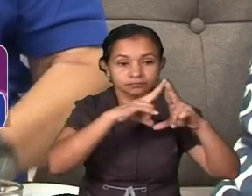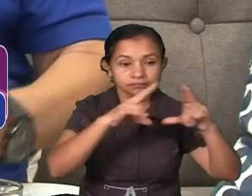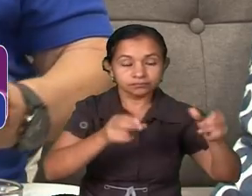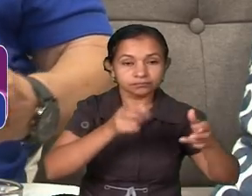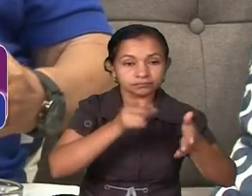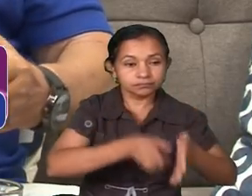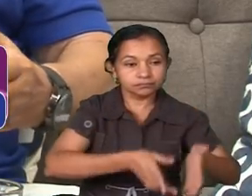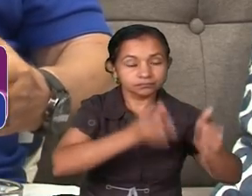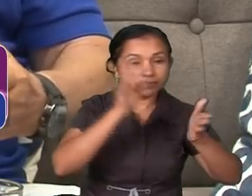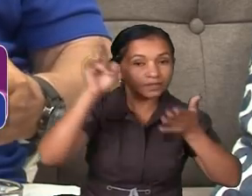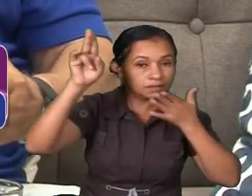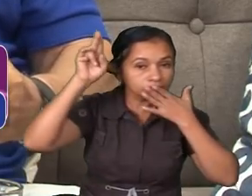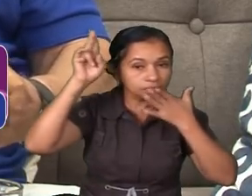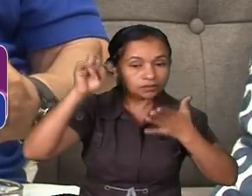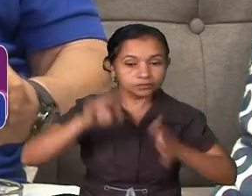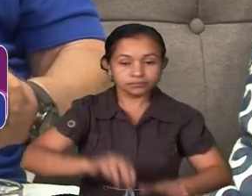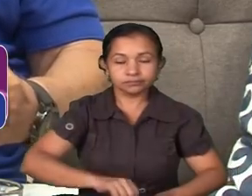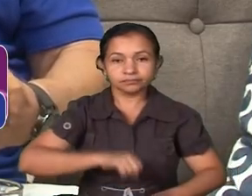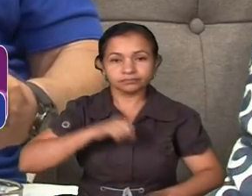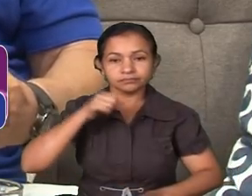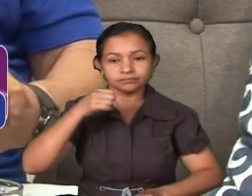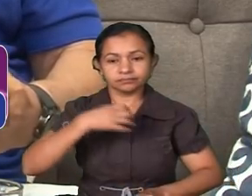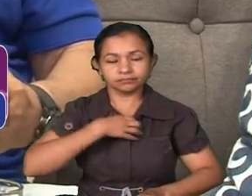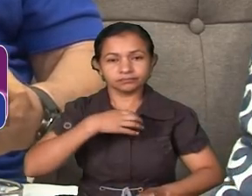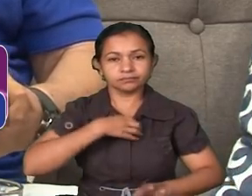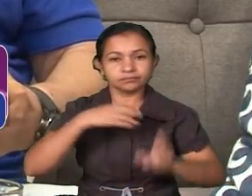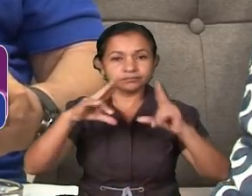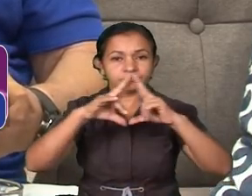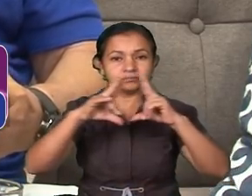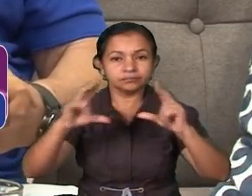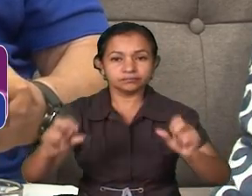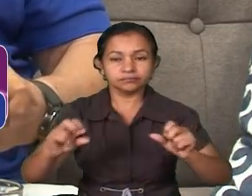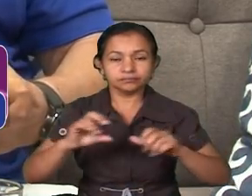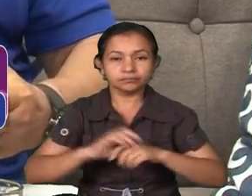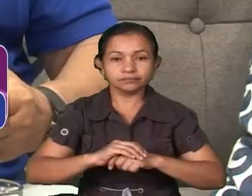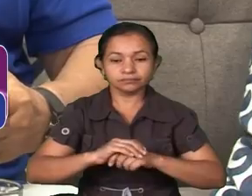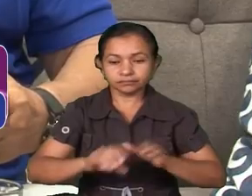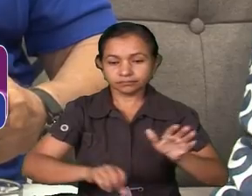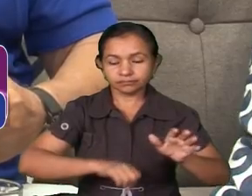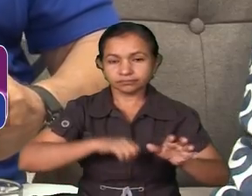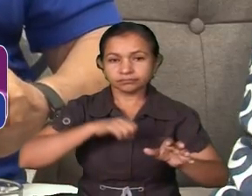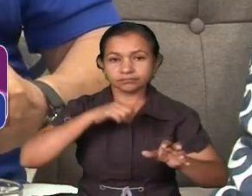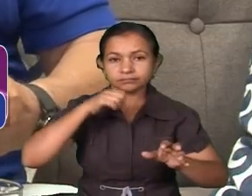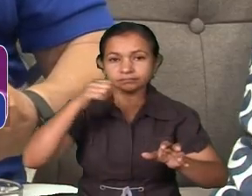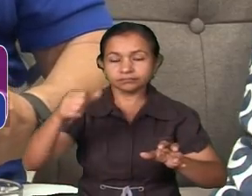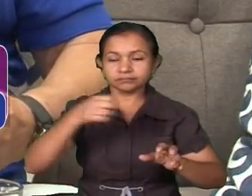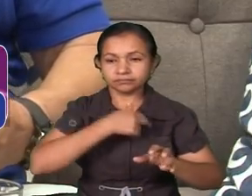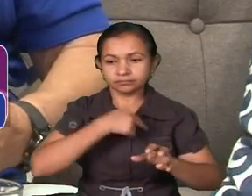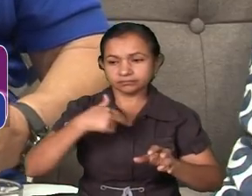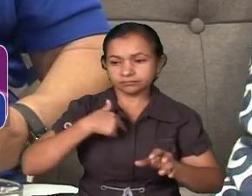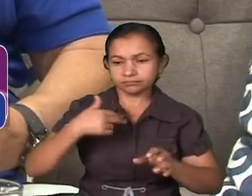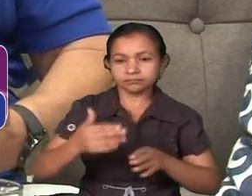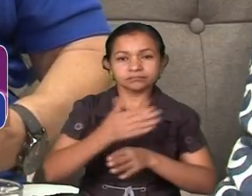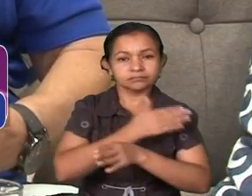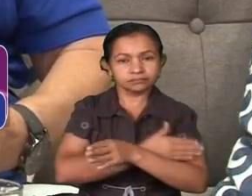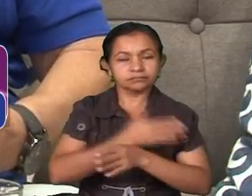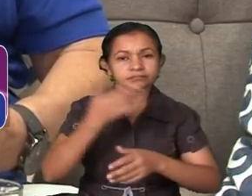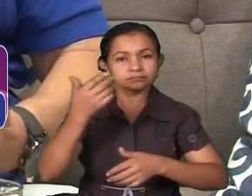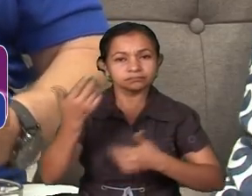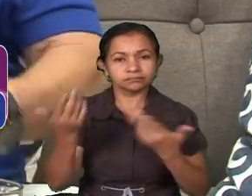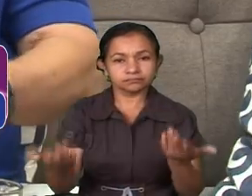yo soy orgulloso de ser nicaragüense. Y soy orgulloso de haber hecho lo que he hecho.